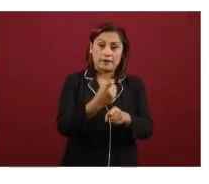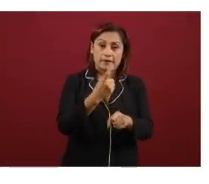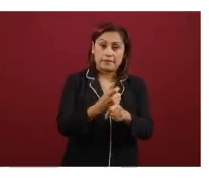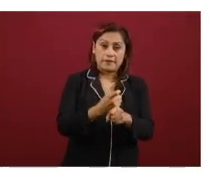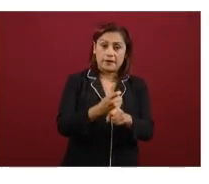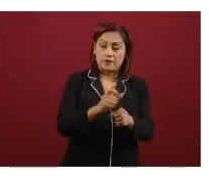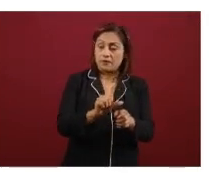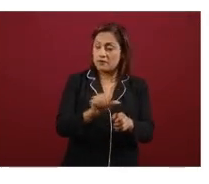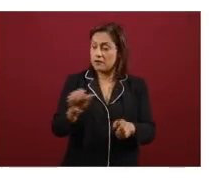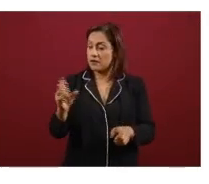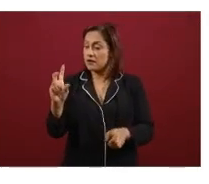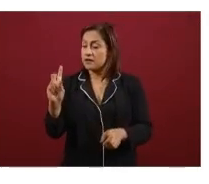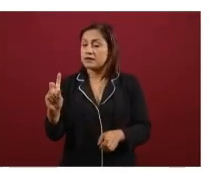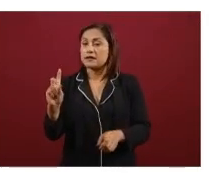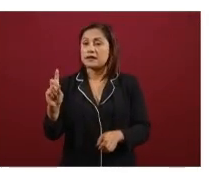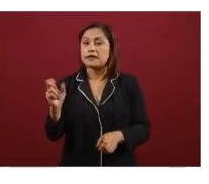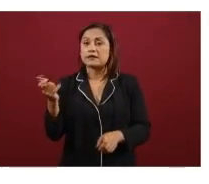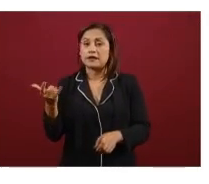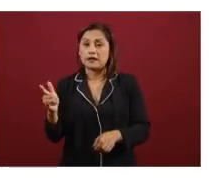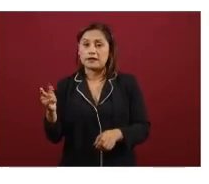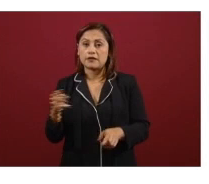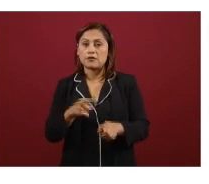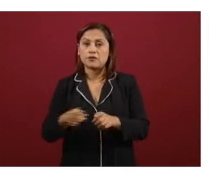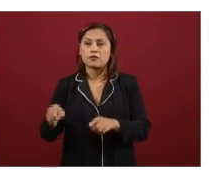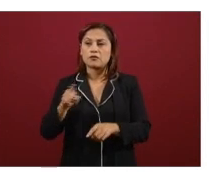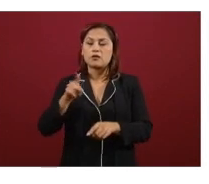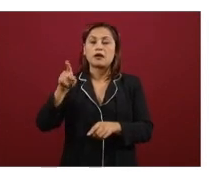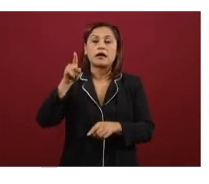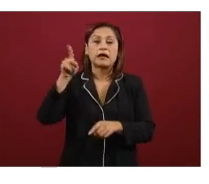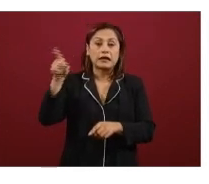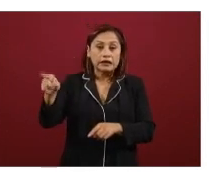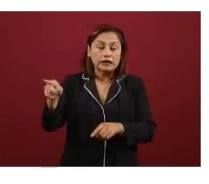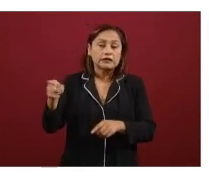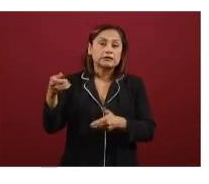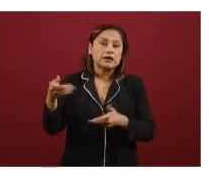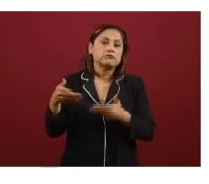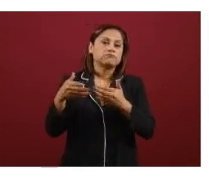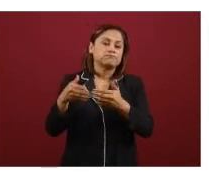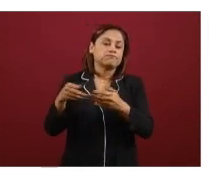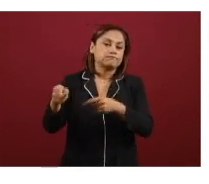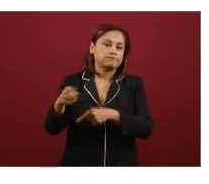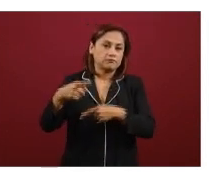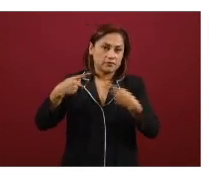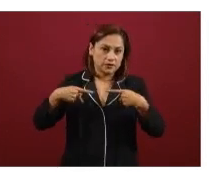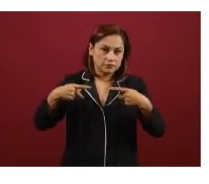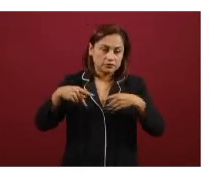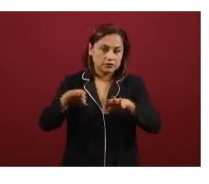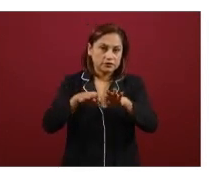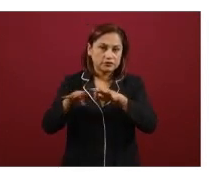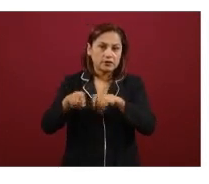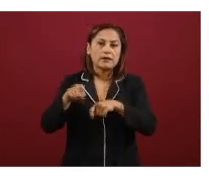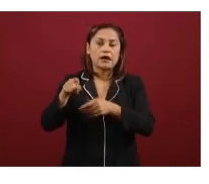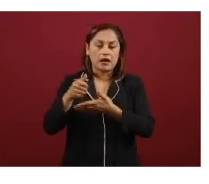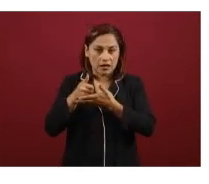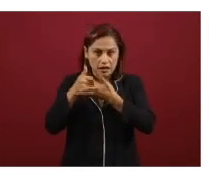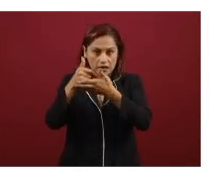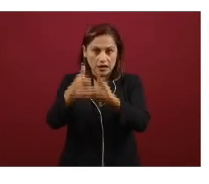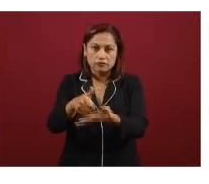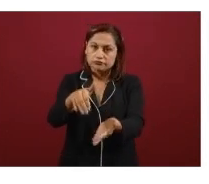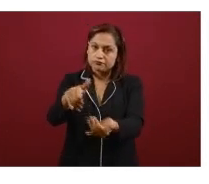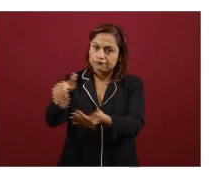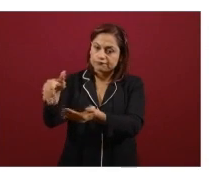costeros, ahí en el estado de Quintana Roo, también han hecho su labor y han hecho la recolección que se ve